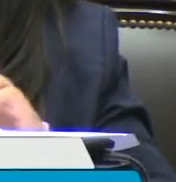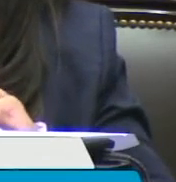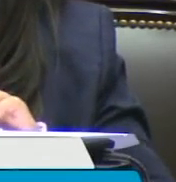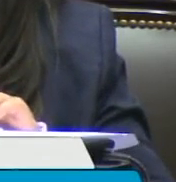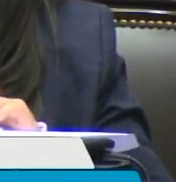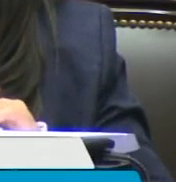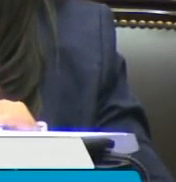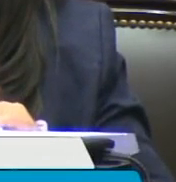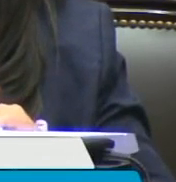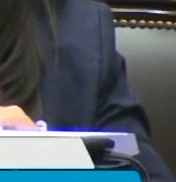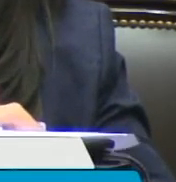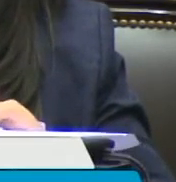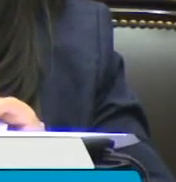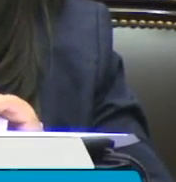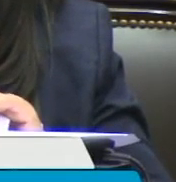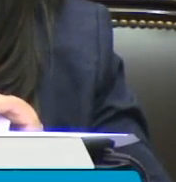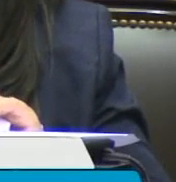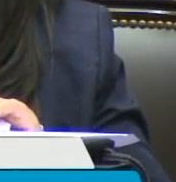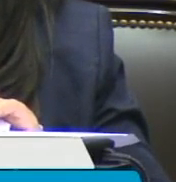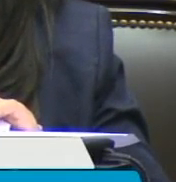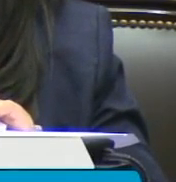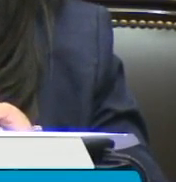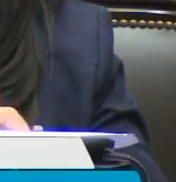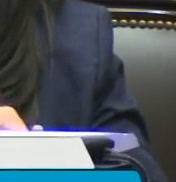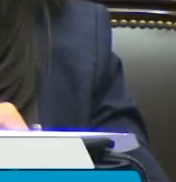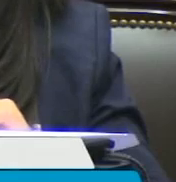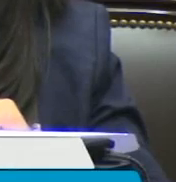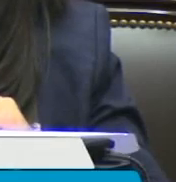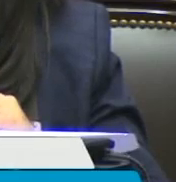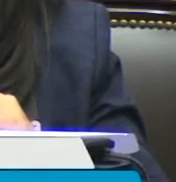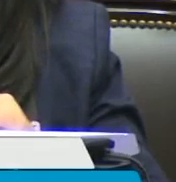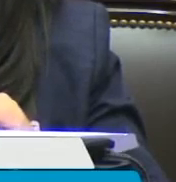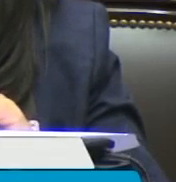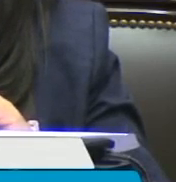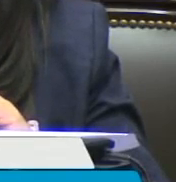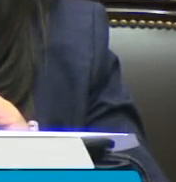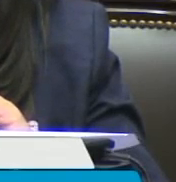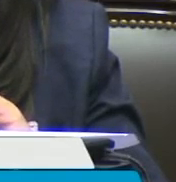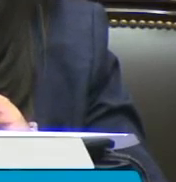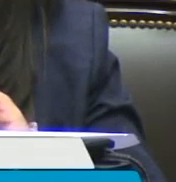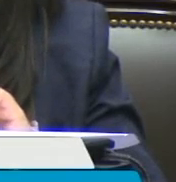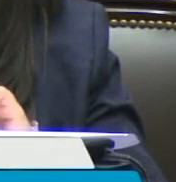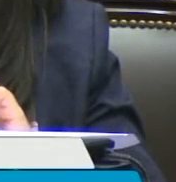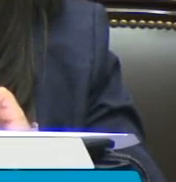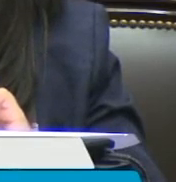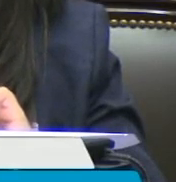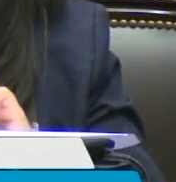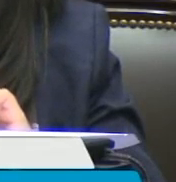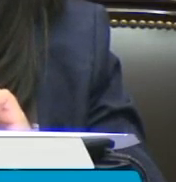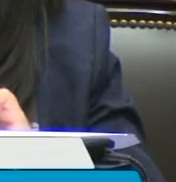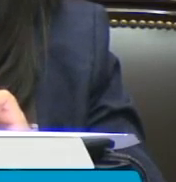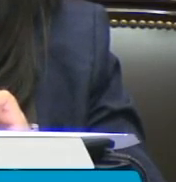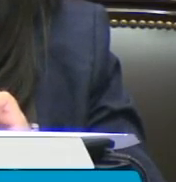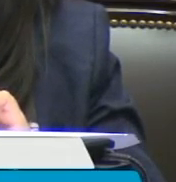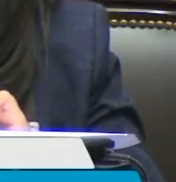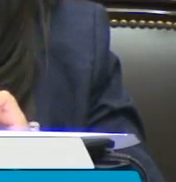ejerció la titularidad de las cátedras de Derecho Procesal de la Universidad de Buenos Aires y La Plata. Y don